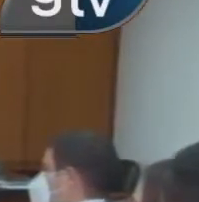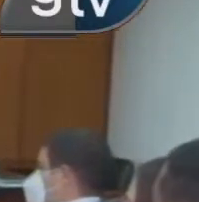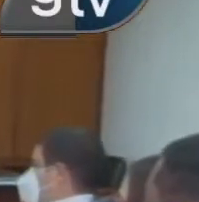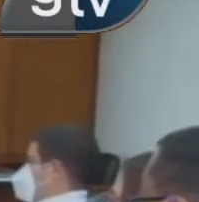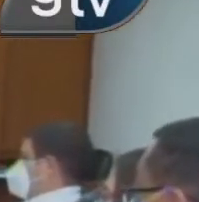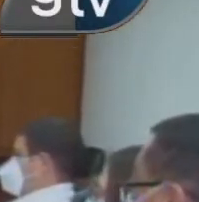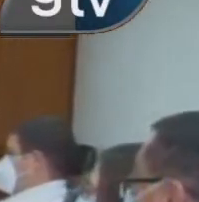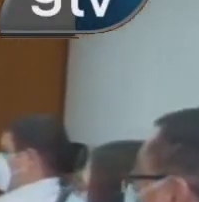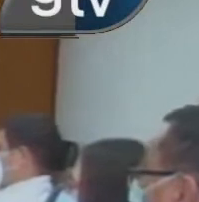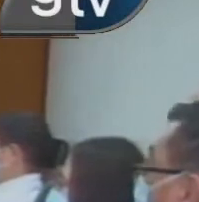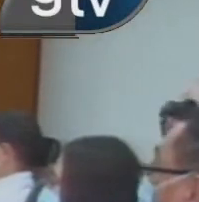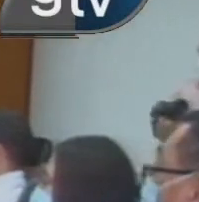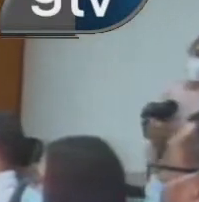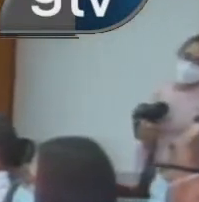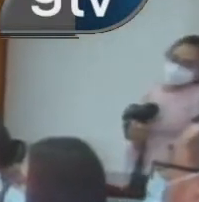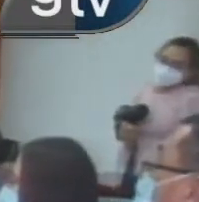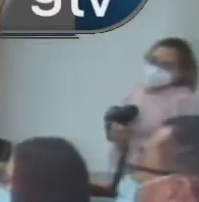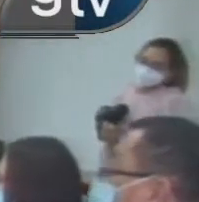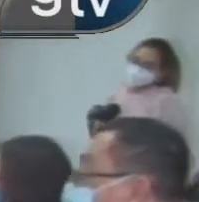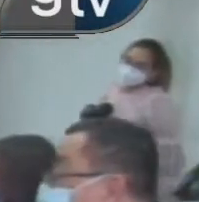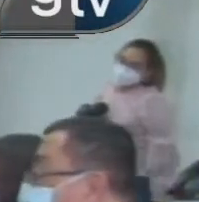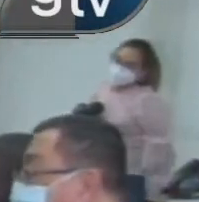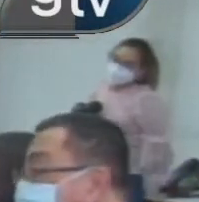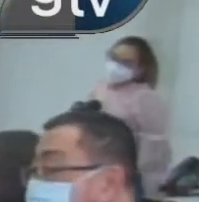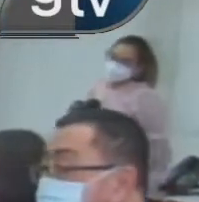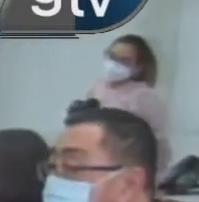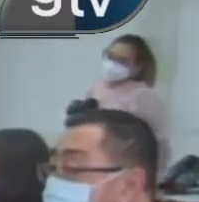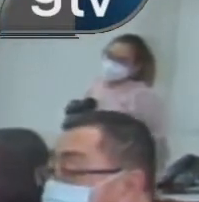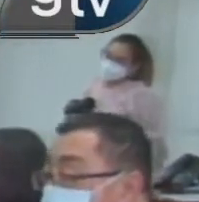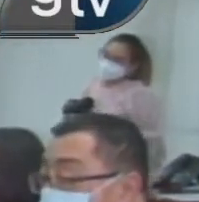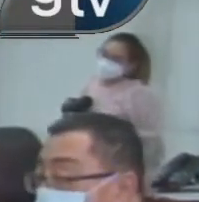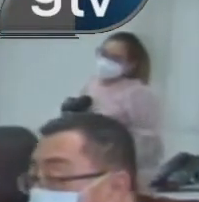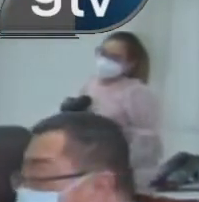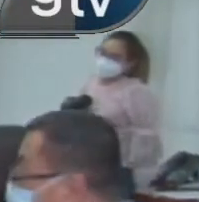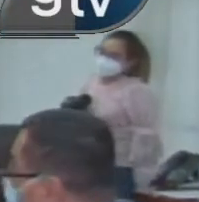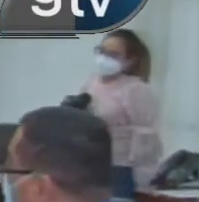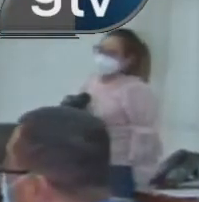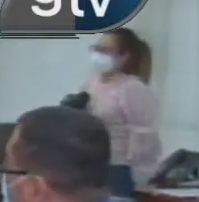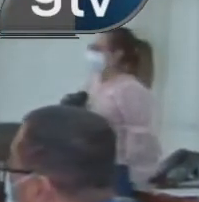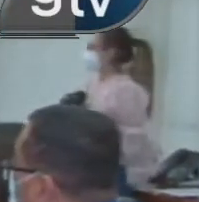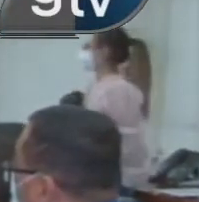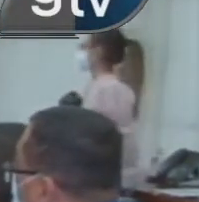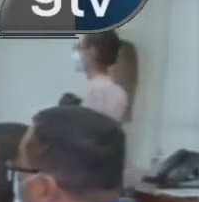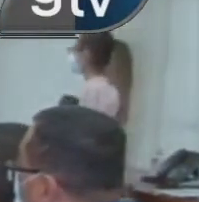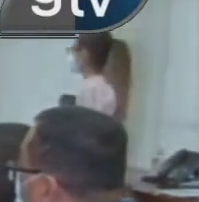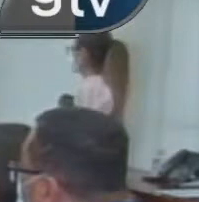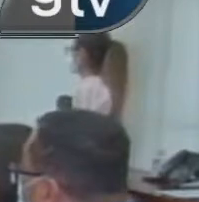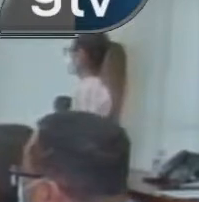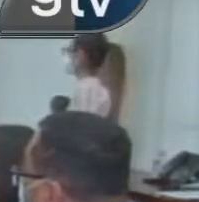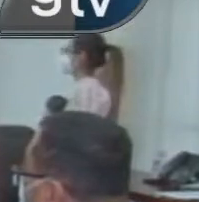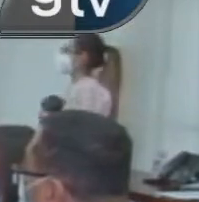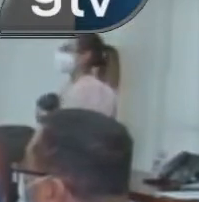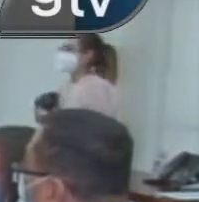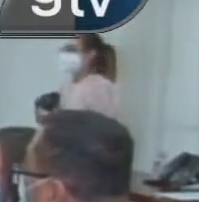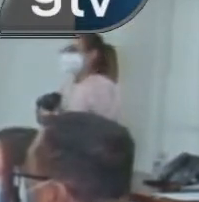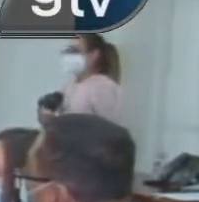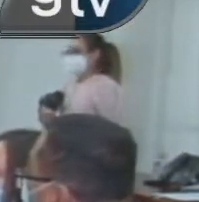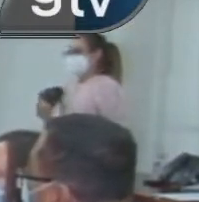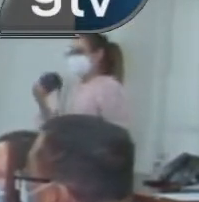Se nos ha convocado para hablar un poco, o por lo menos para resolver dudas asociadas sobre la vacuna para COVID-19. Así